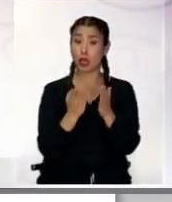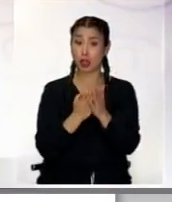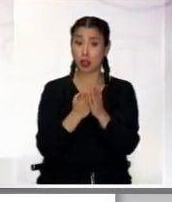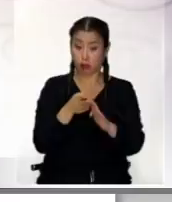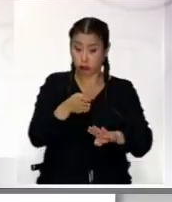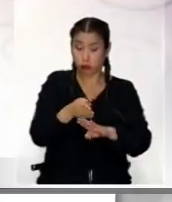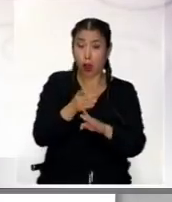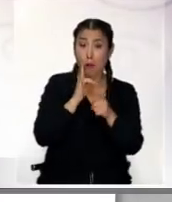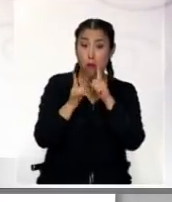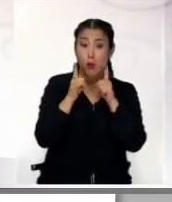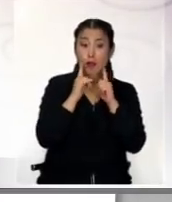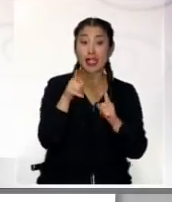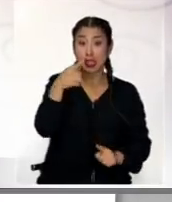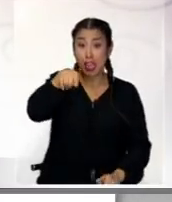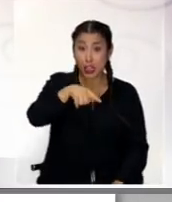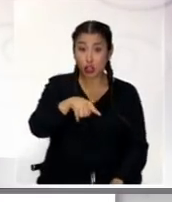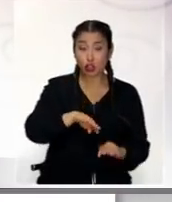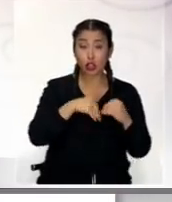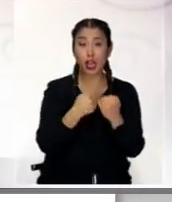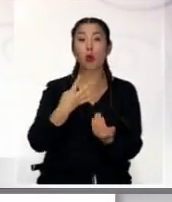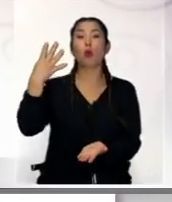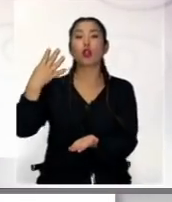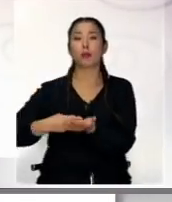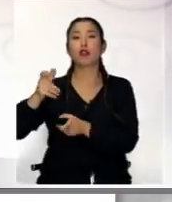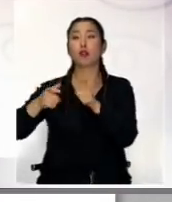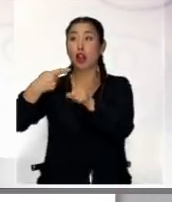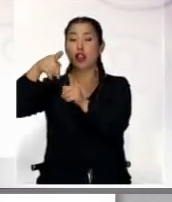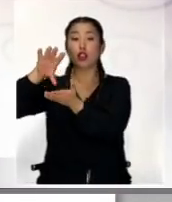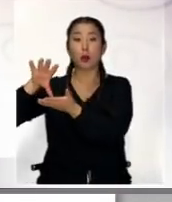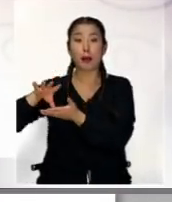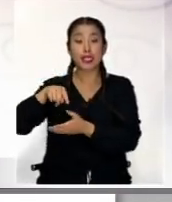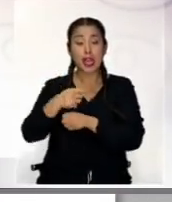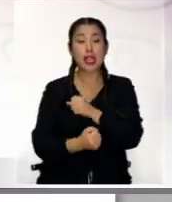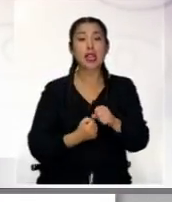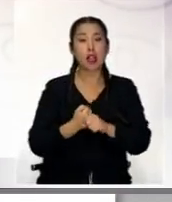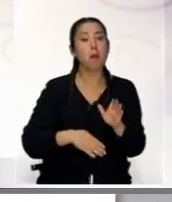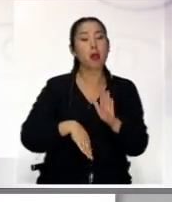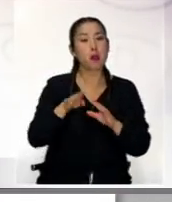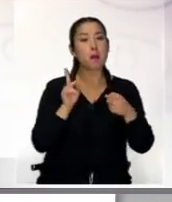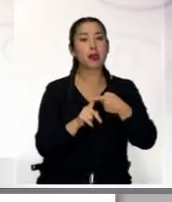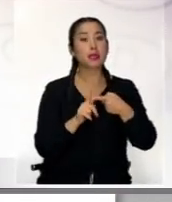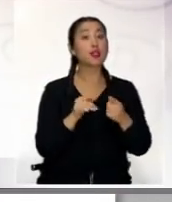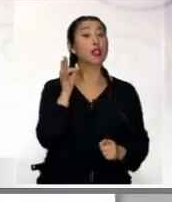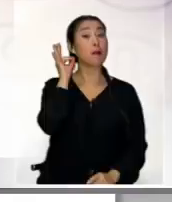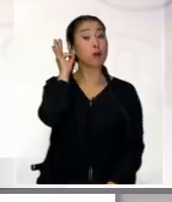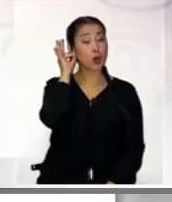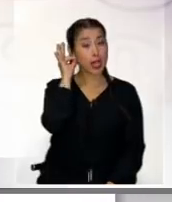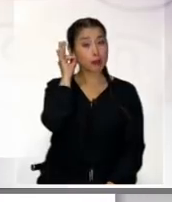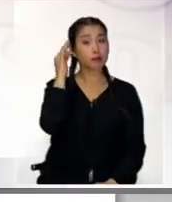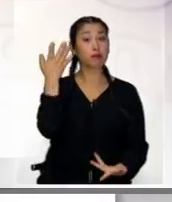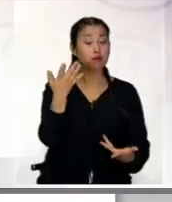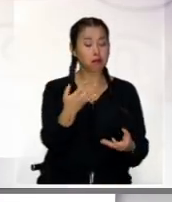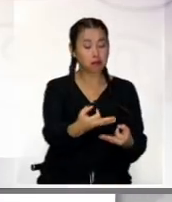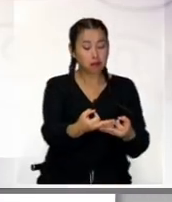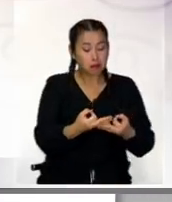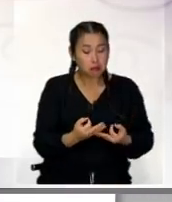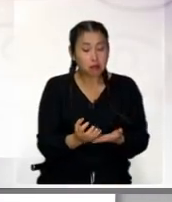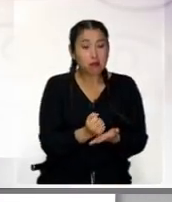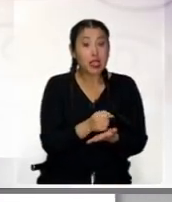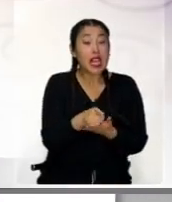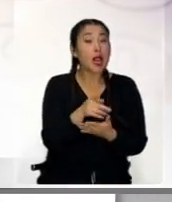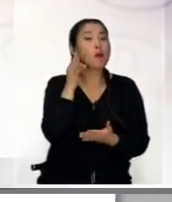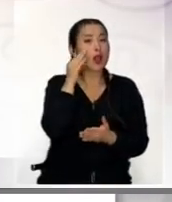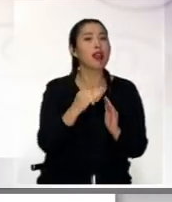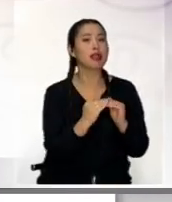la PSU, 4.000 son inmigrantes. Este año hubo mayor participación de mujeres en el rendimiento. Ellas destacaron